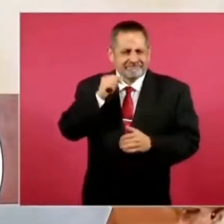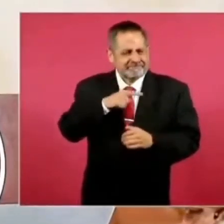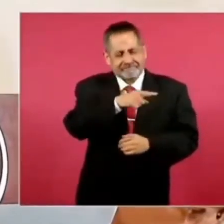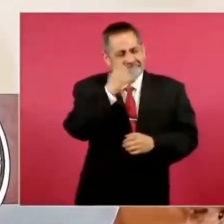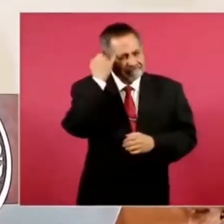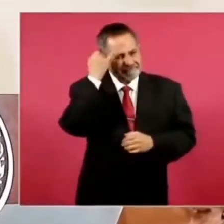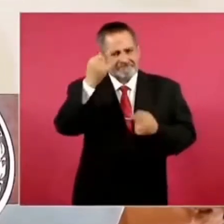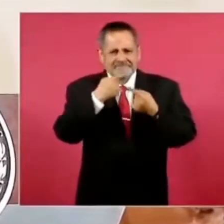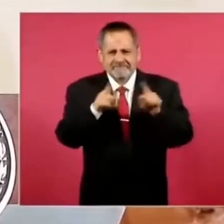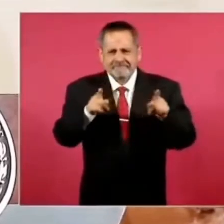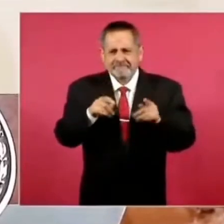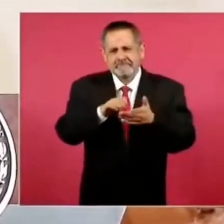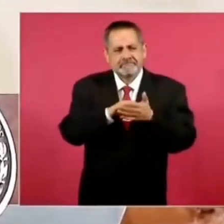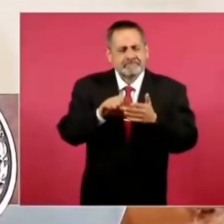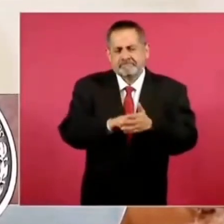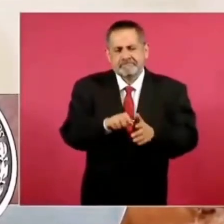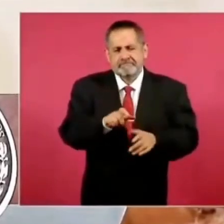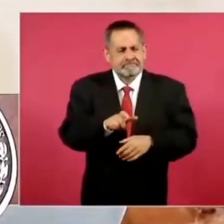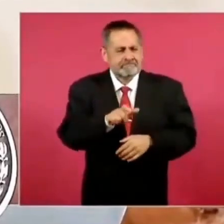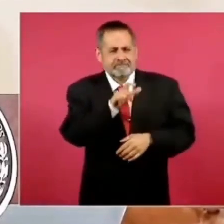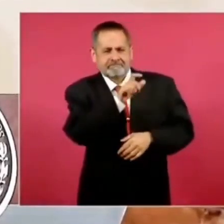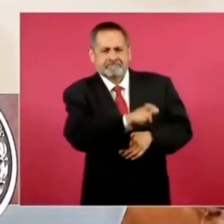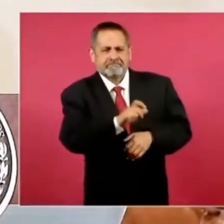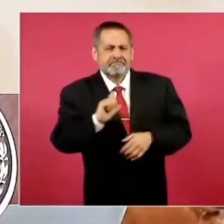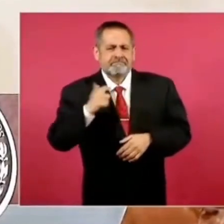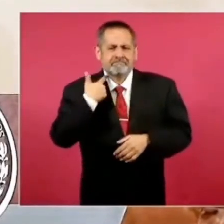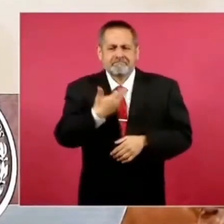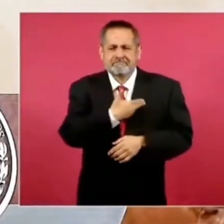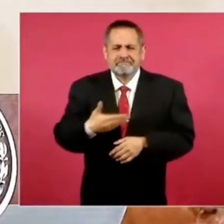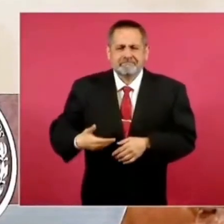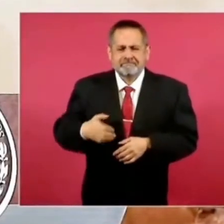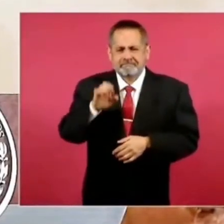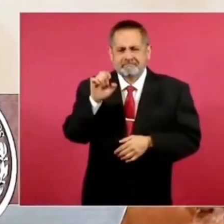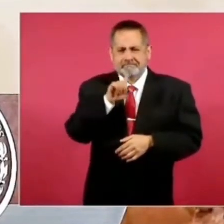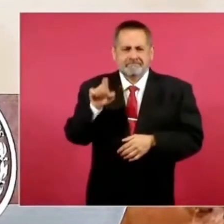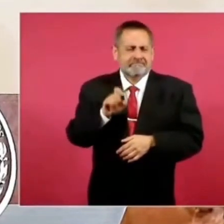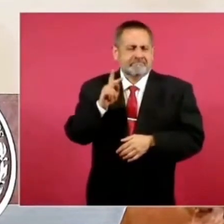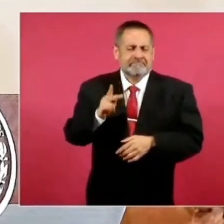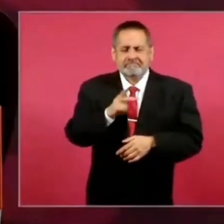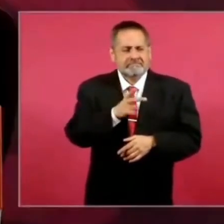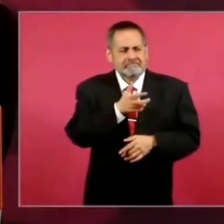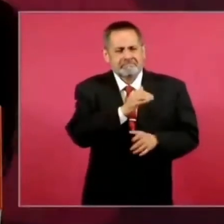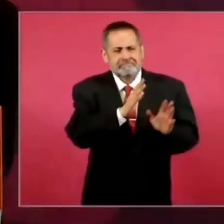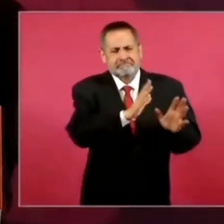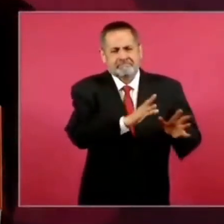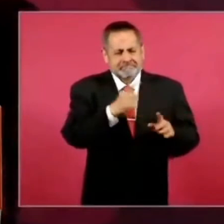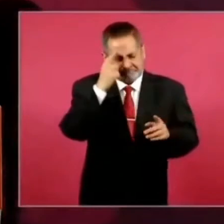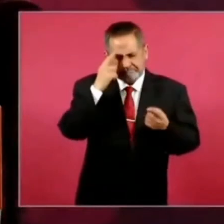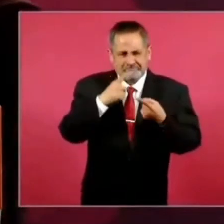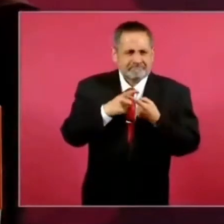postura del expresidente Zedillo. Es que somos